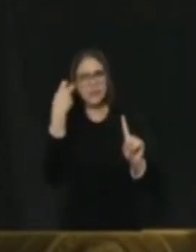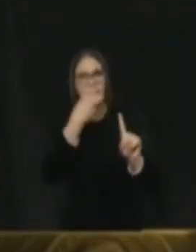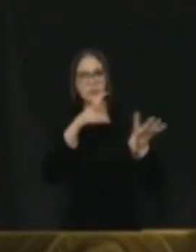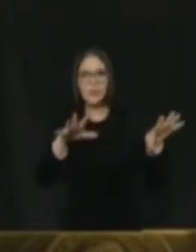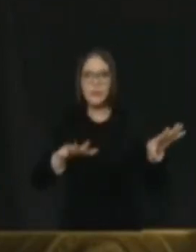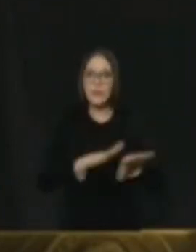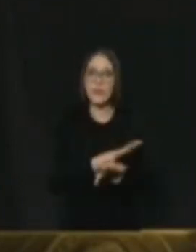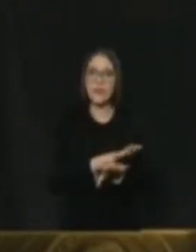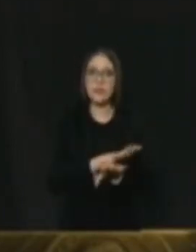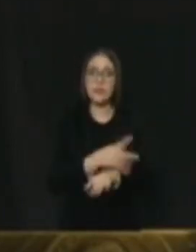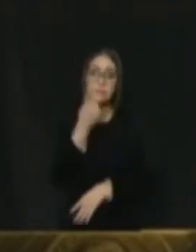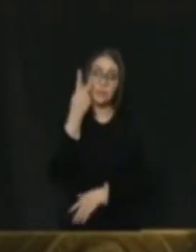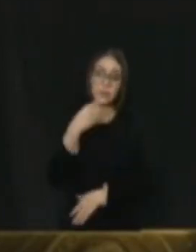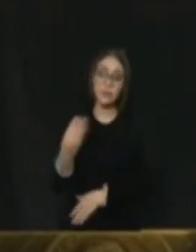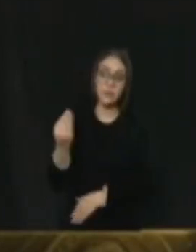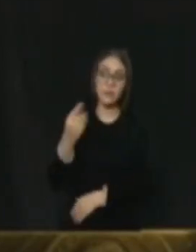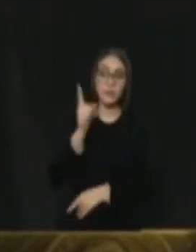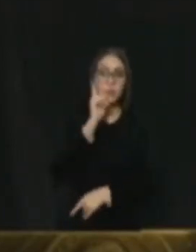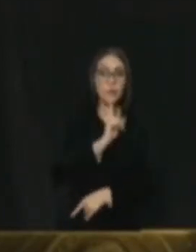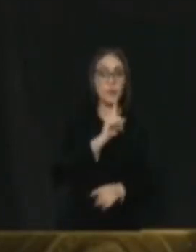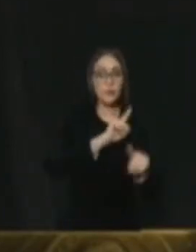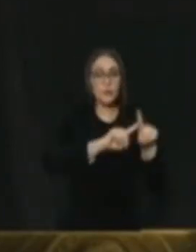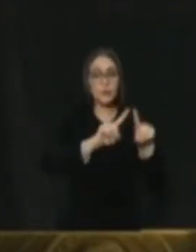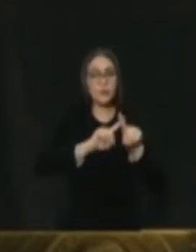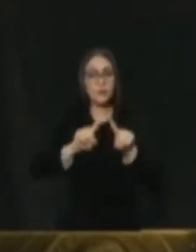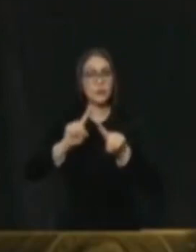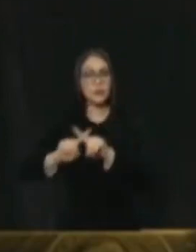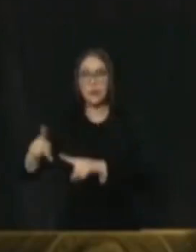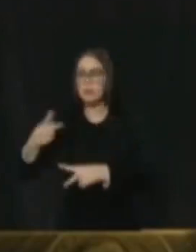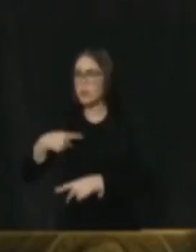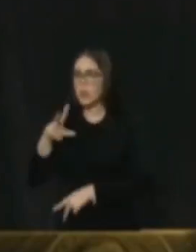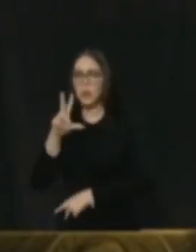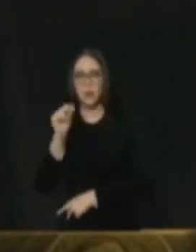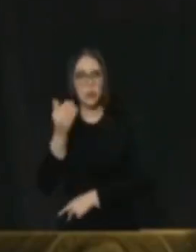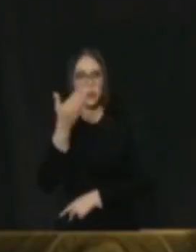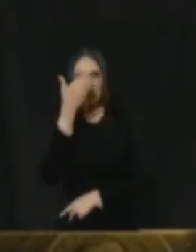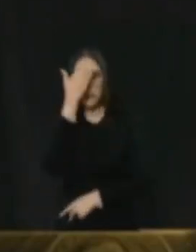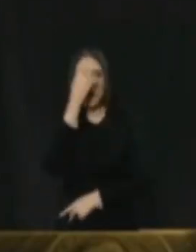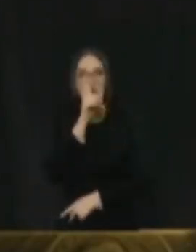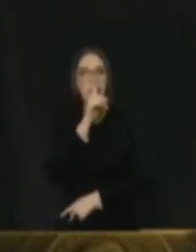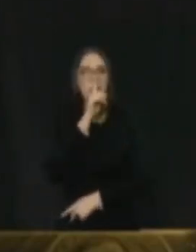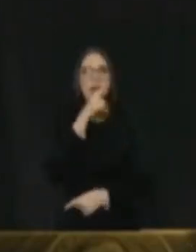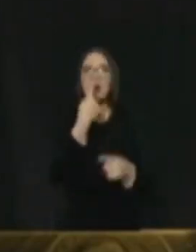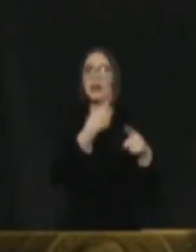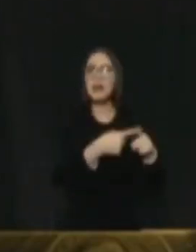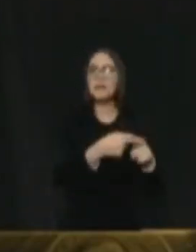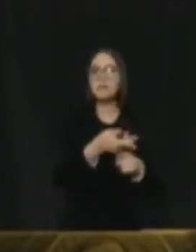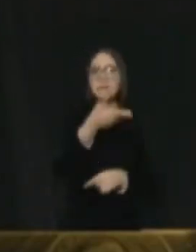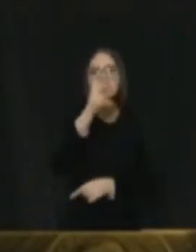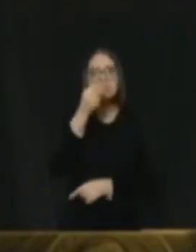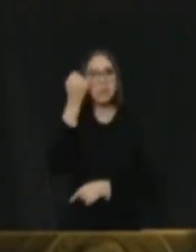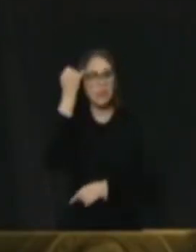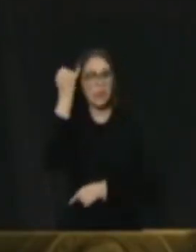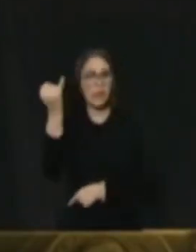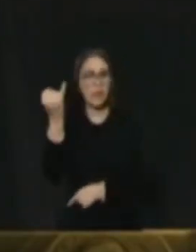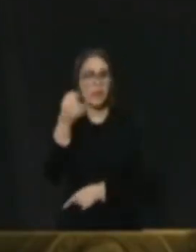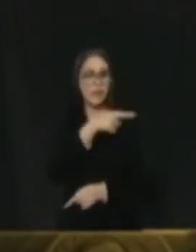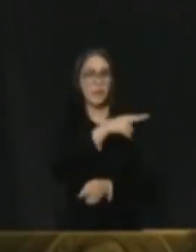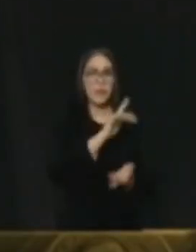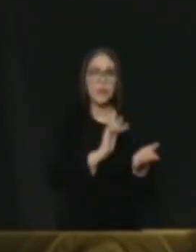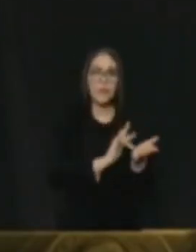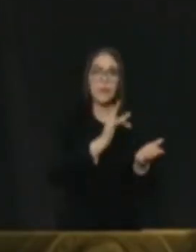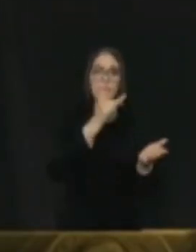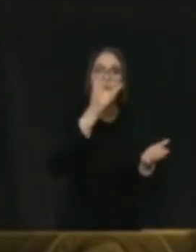mayoría de estas heroínas eran desconocidas y permanecían en el anonimato. Esto nos muestra